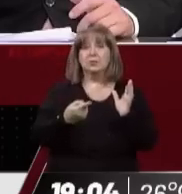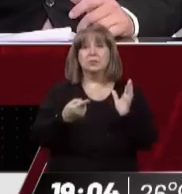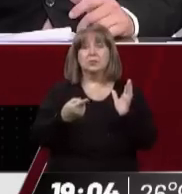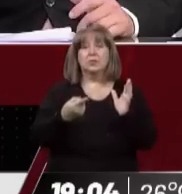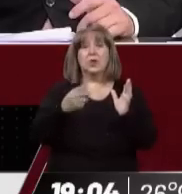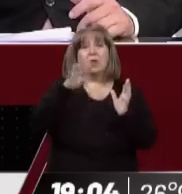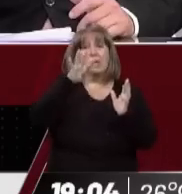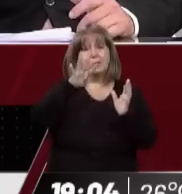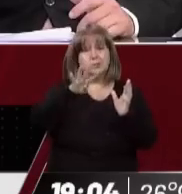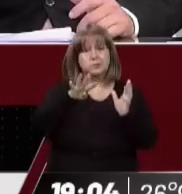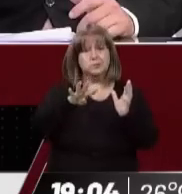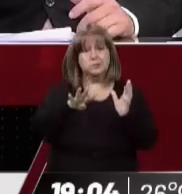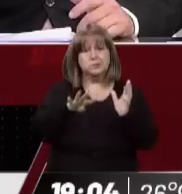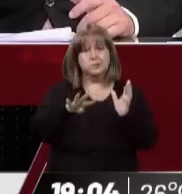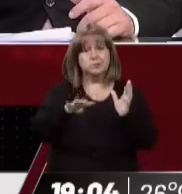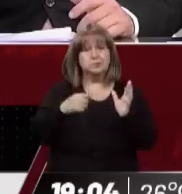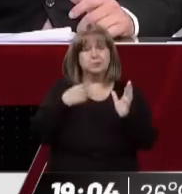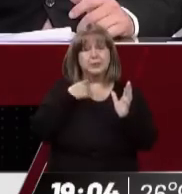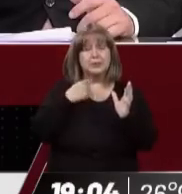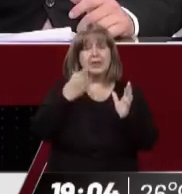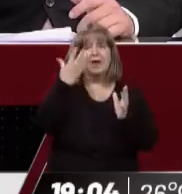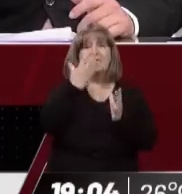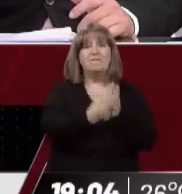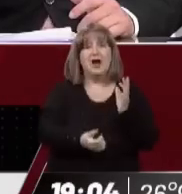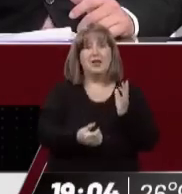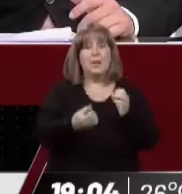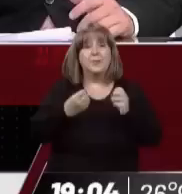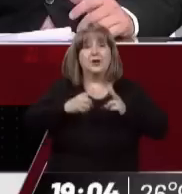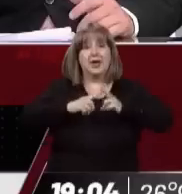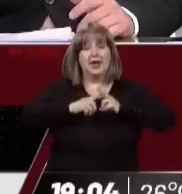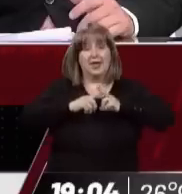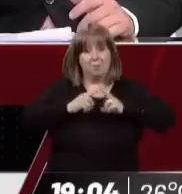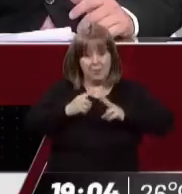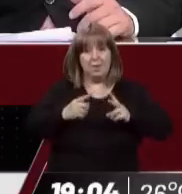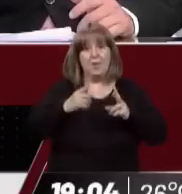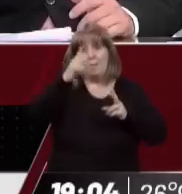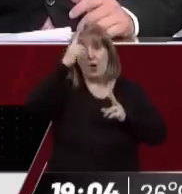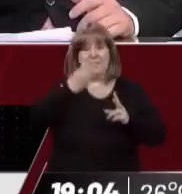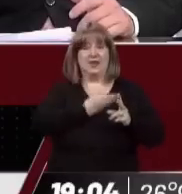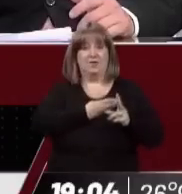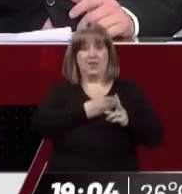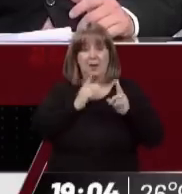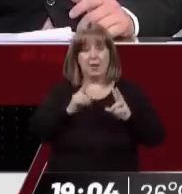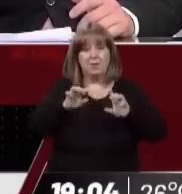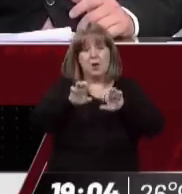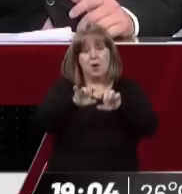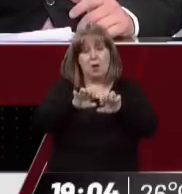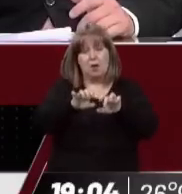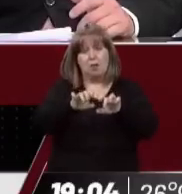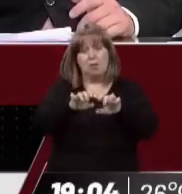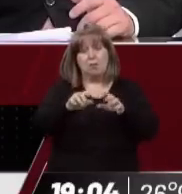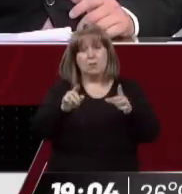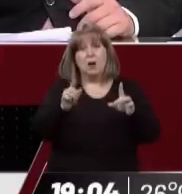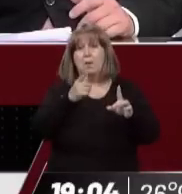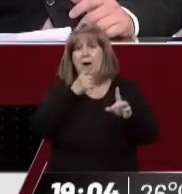podría decir que se produjo el primer error porque los técnicos justamente de la policía federal indicaron que